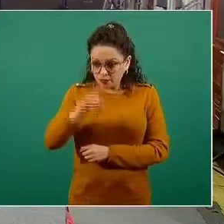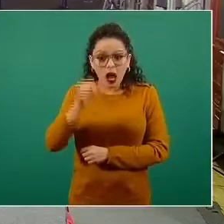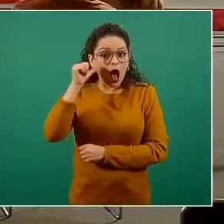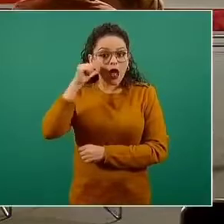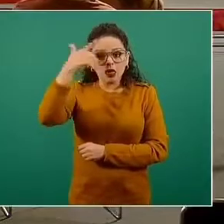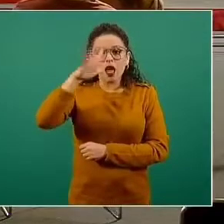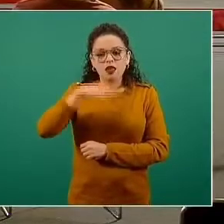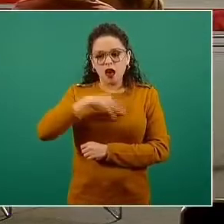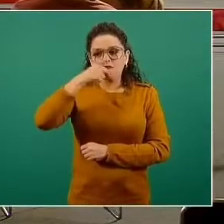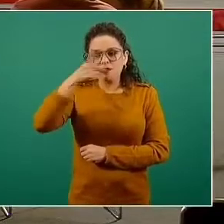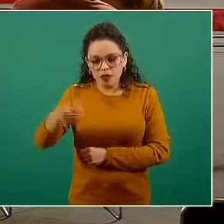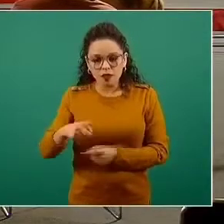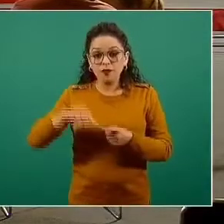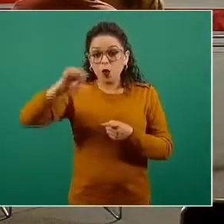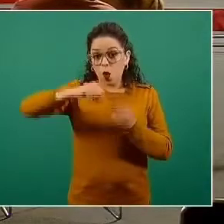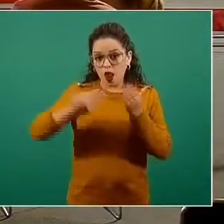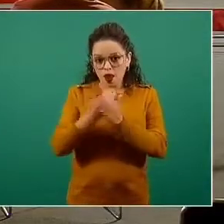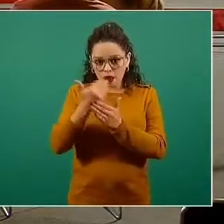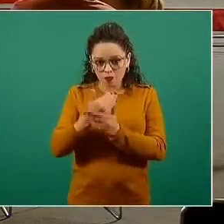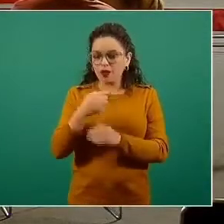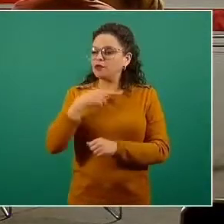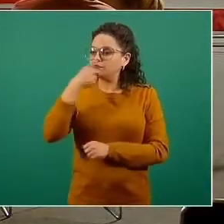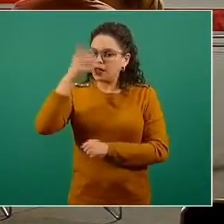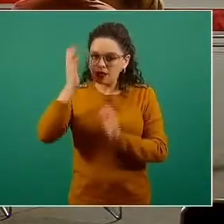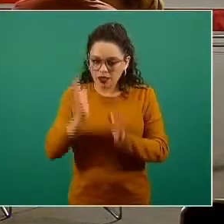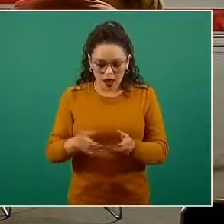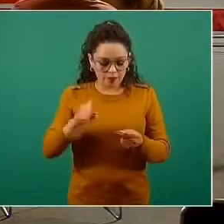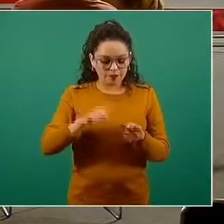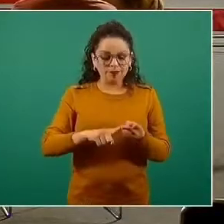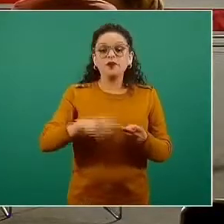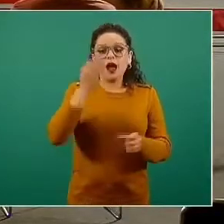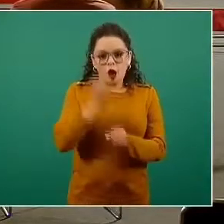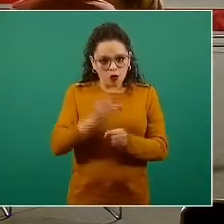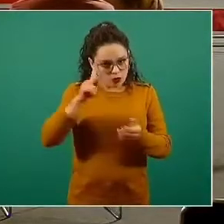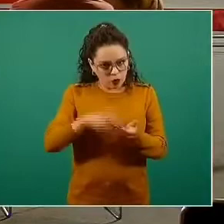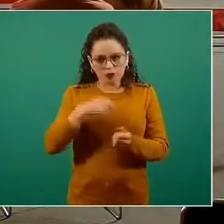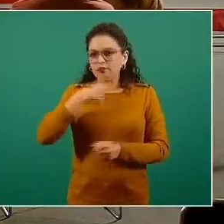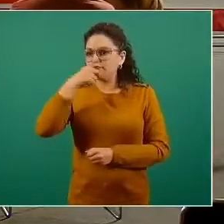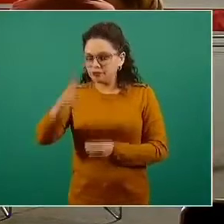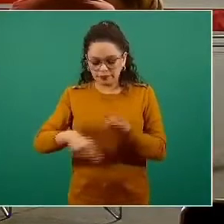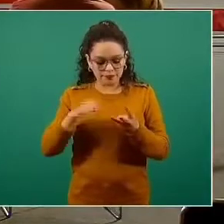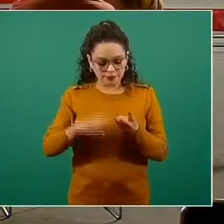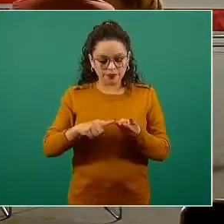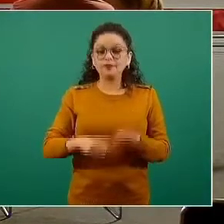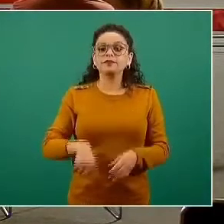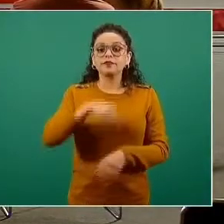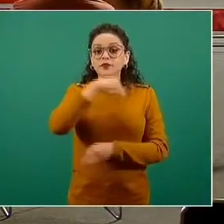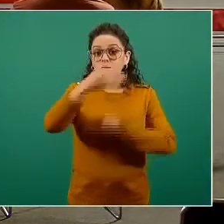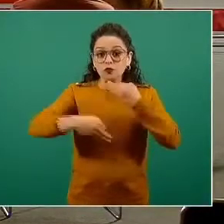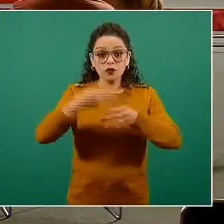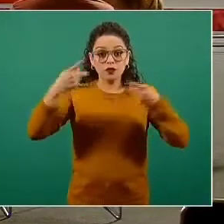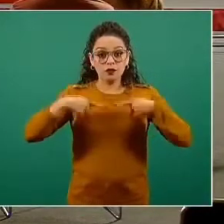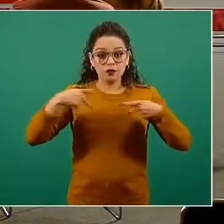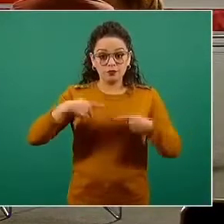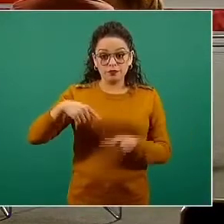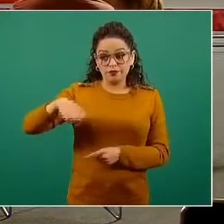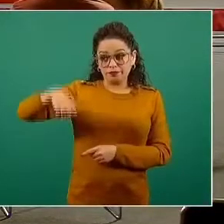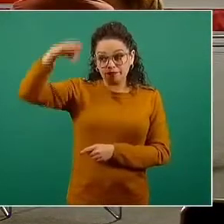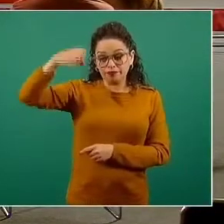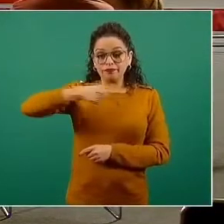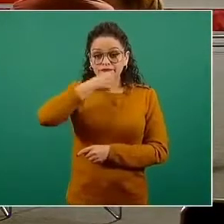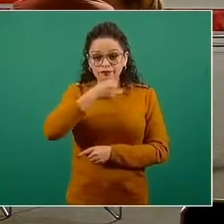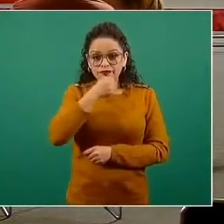por la mañana, lo volvemos a decir en este momento. Todas y todos los adultos mayores van a ser vacunados.